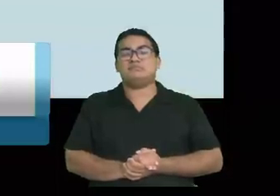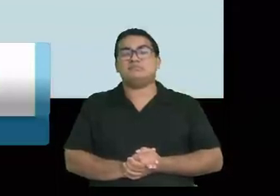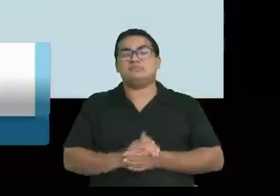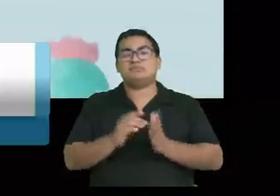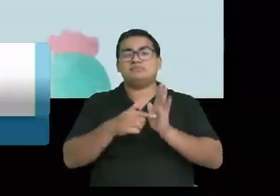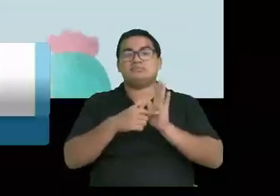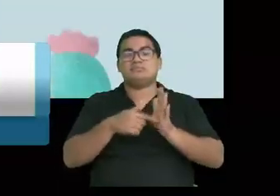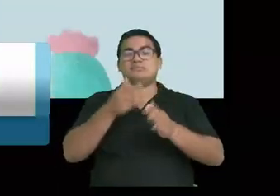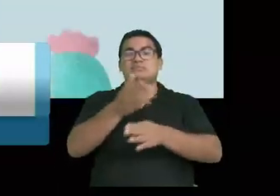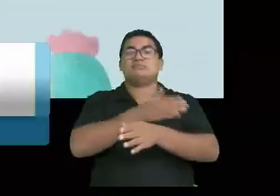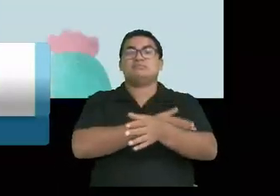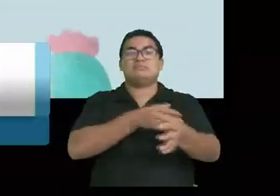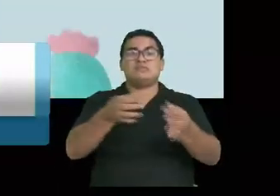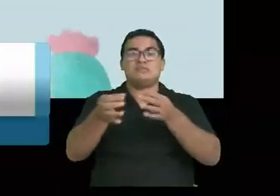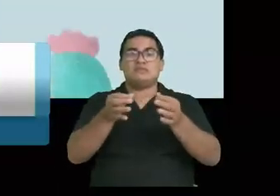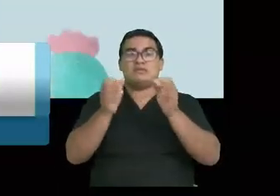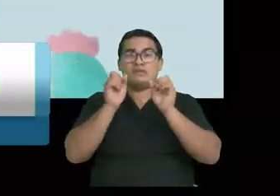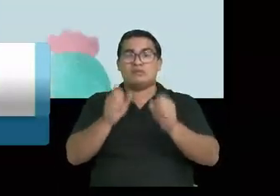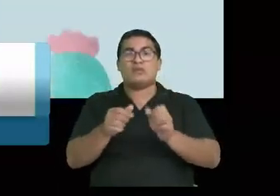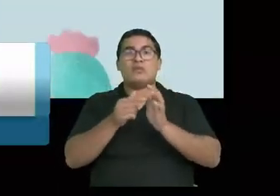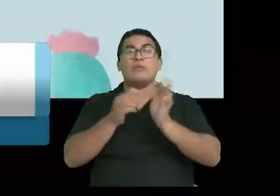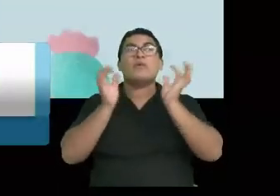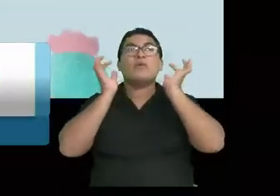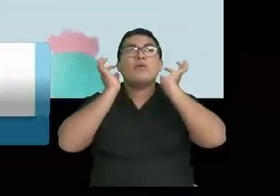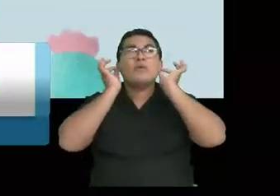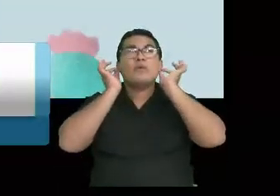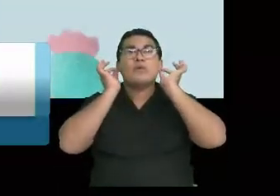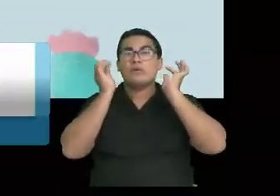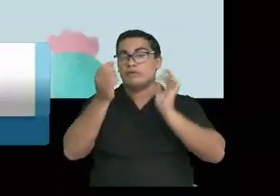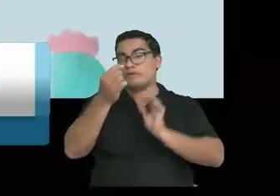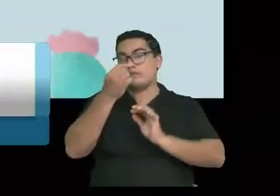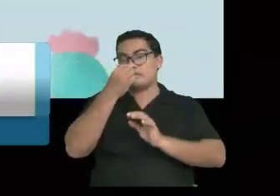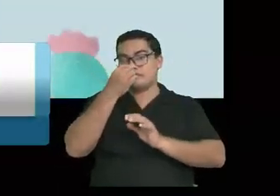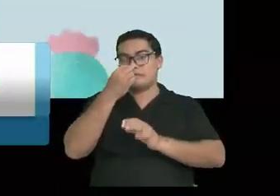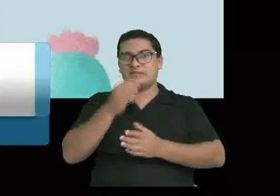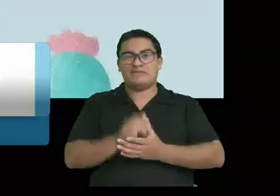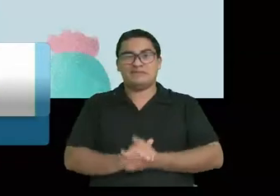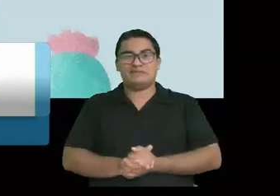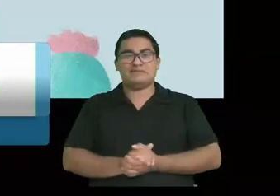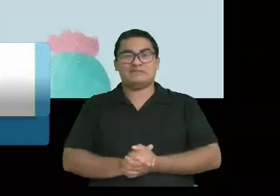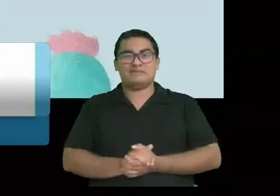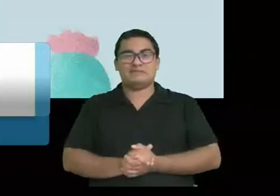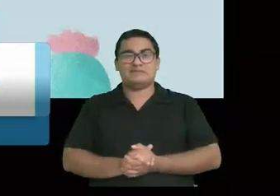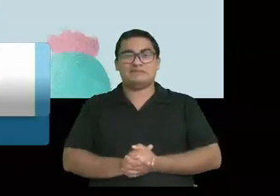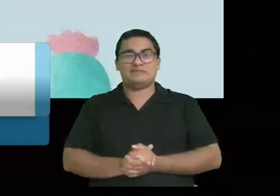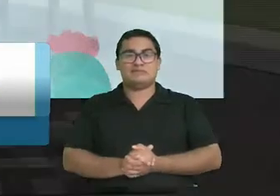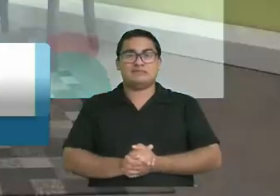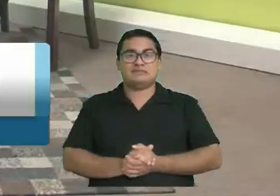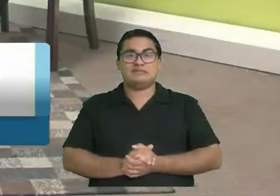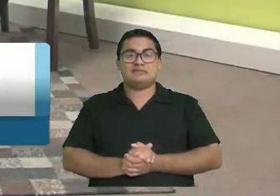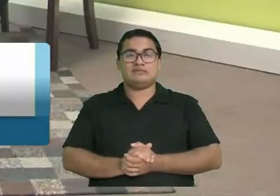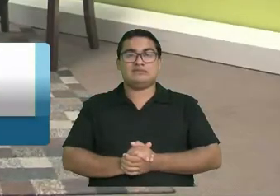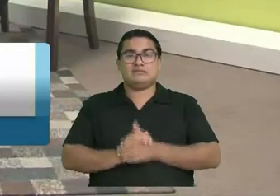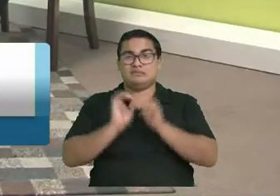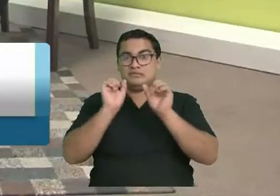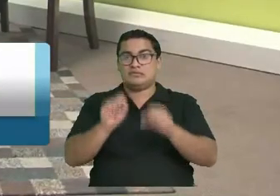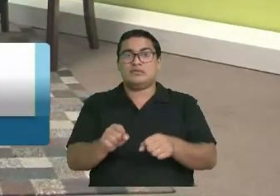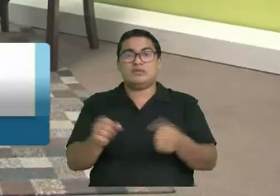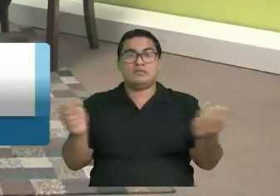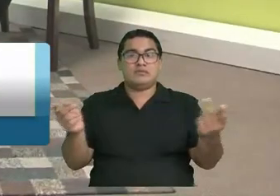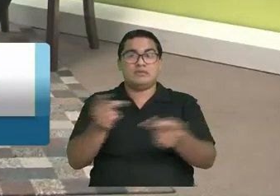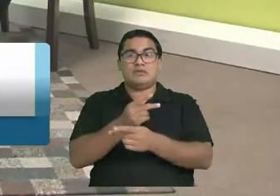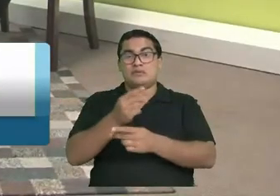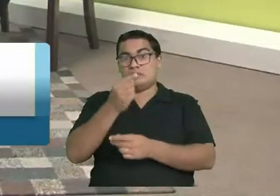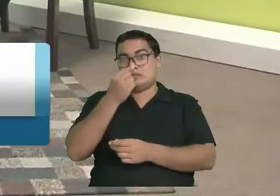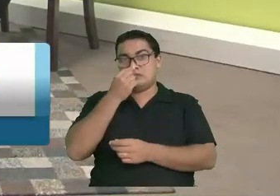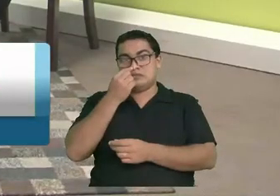como usted me decía, que se puede manifestar en las orejas, en la nariz, ¿se puede llegar a presentar lo grave de esta enfermedad en esta